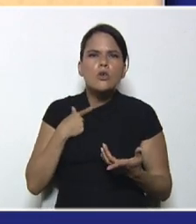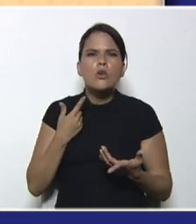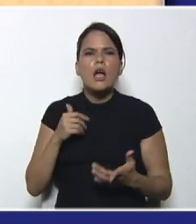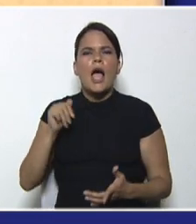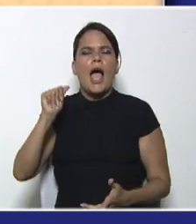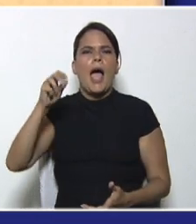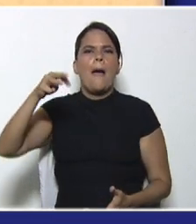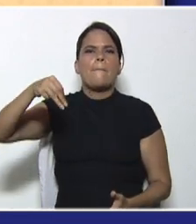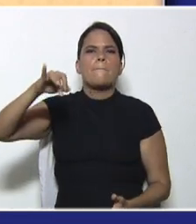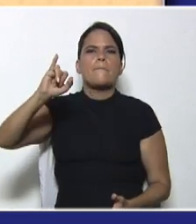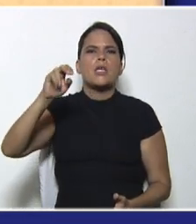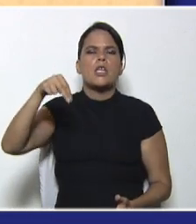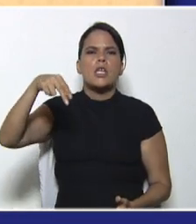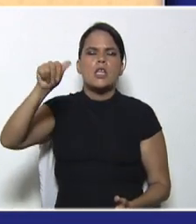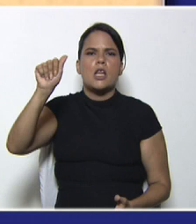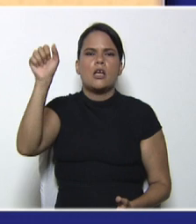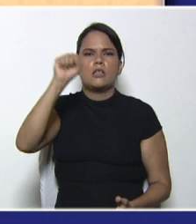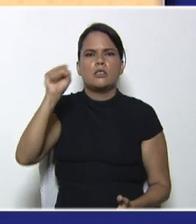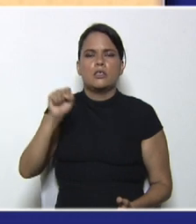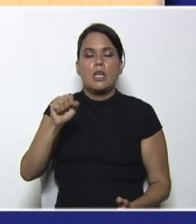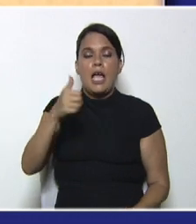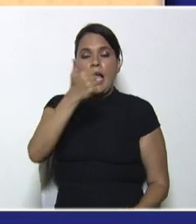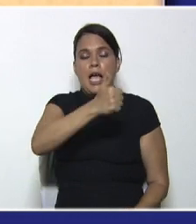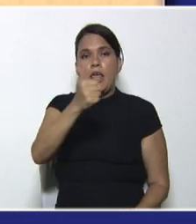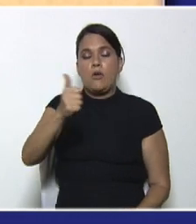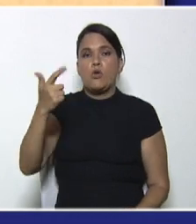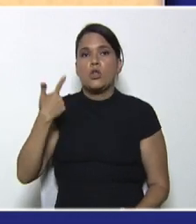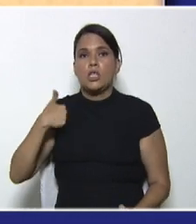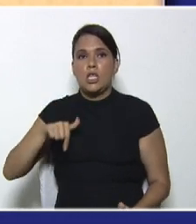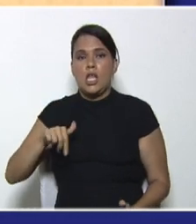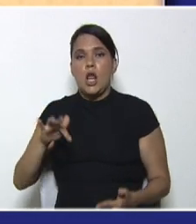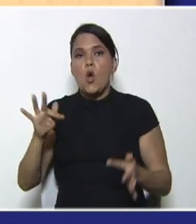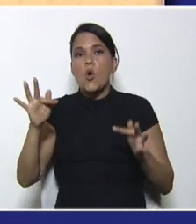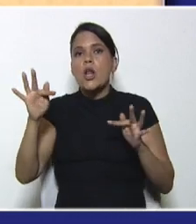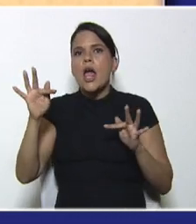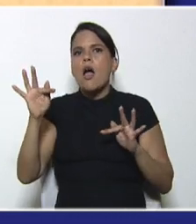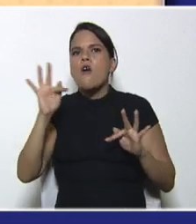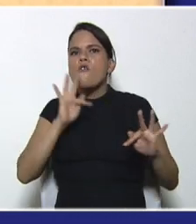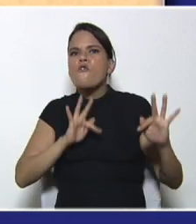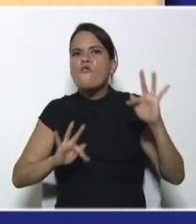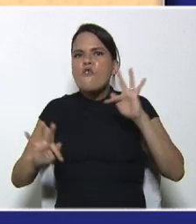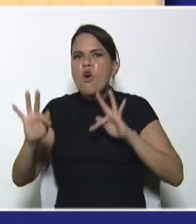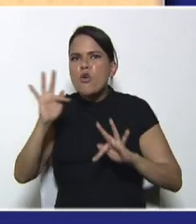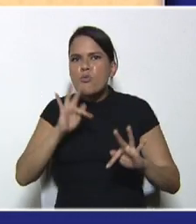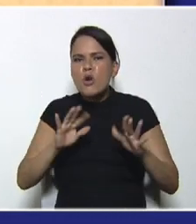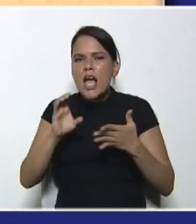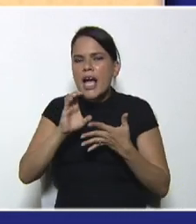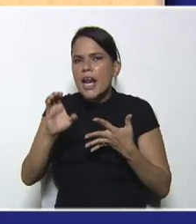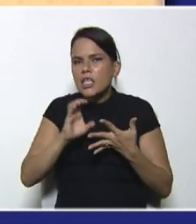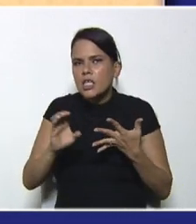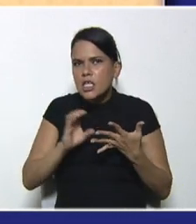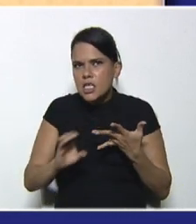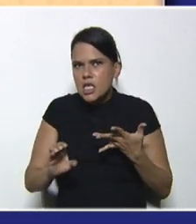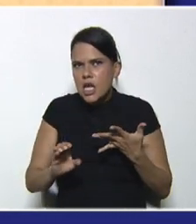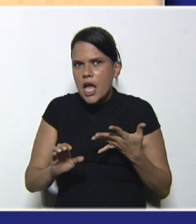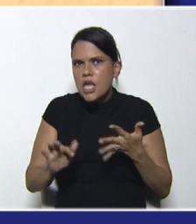aminas. Cada uno tiene una fórmula característica y una forma de mencionarlos y nombrarlos.